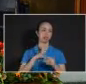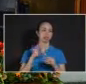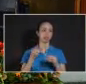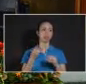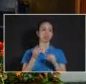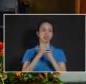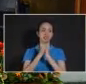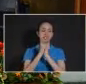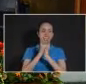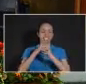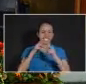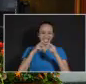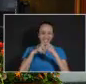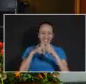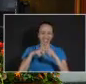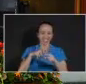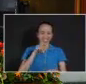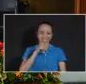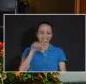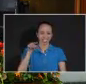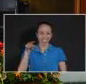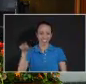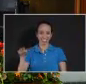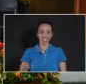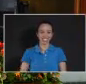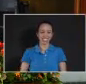Hubo otro que dijo,